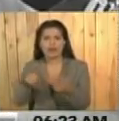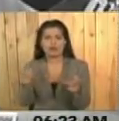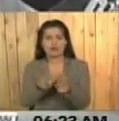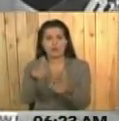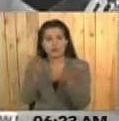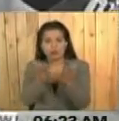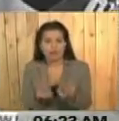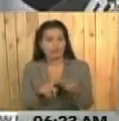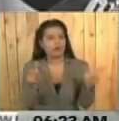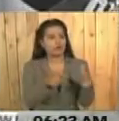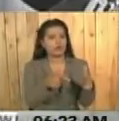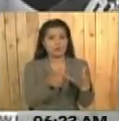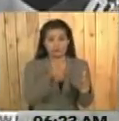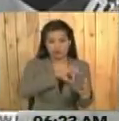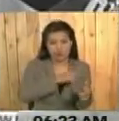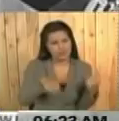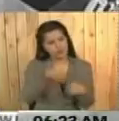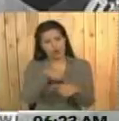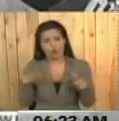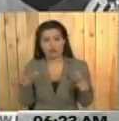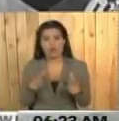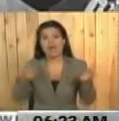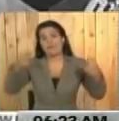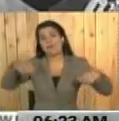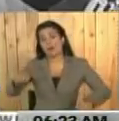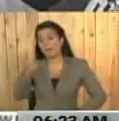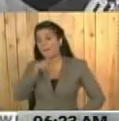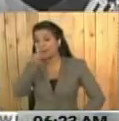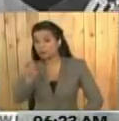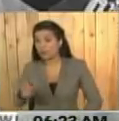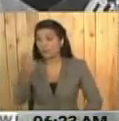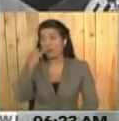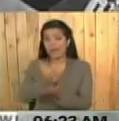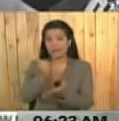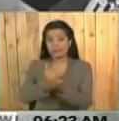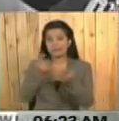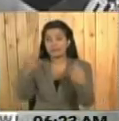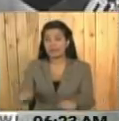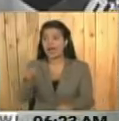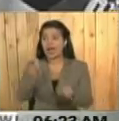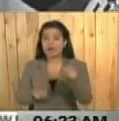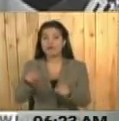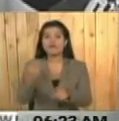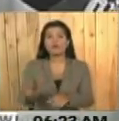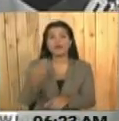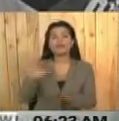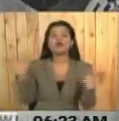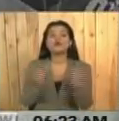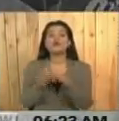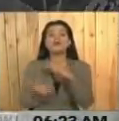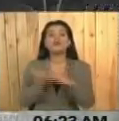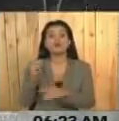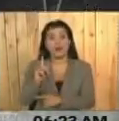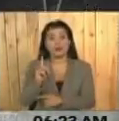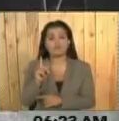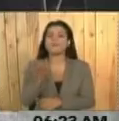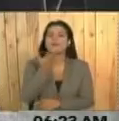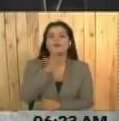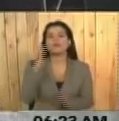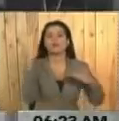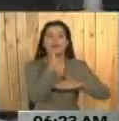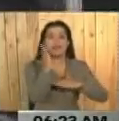estudiantiles intentaremos incluso pulsar la opinión de de algunos importantes actores institucionales como las